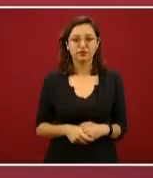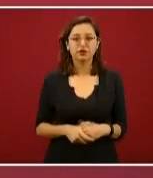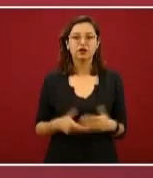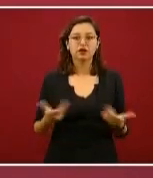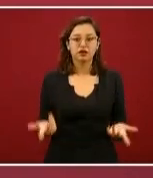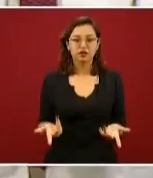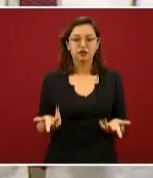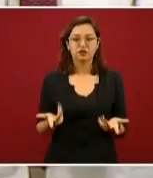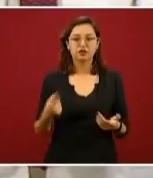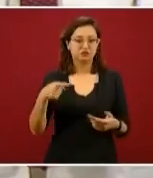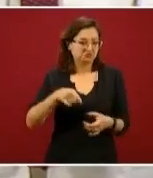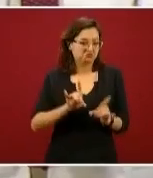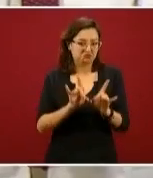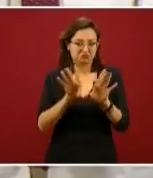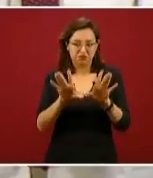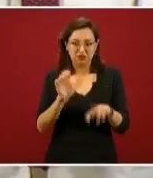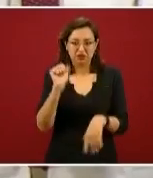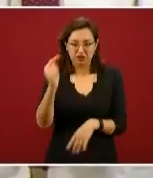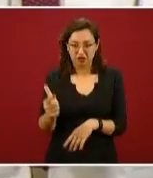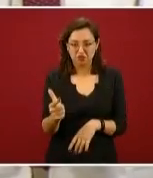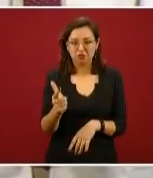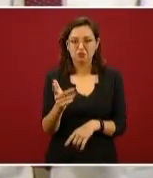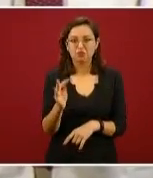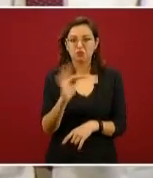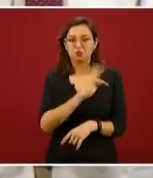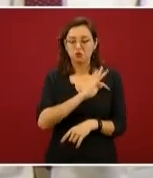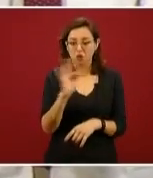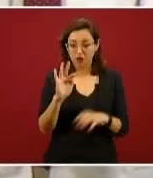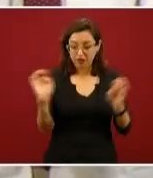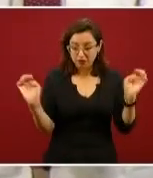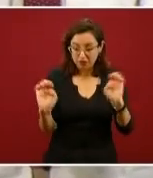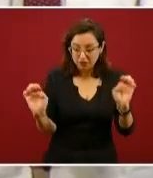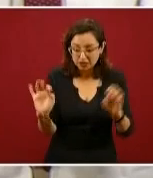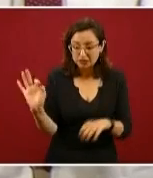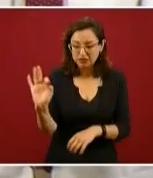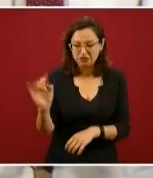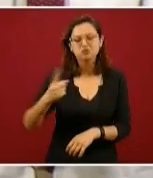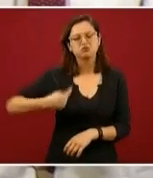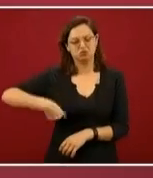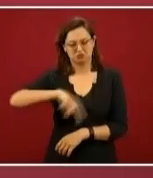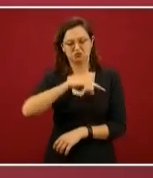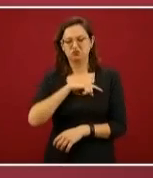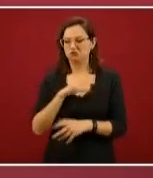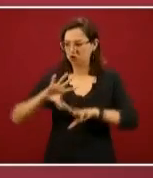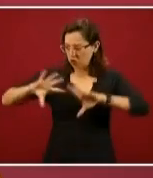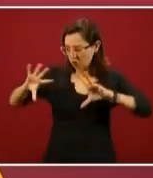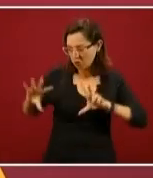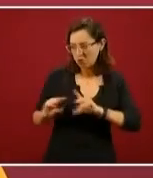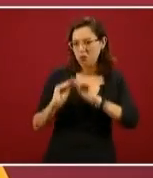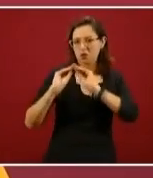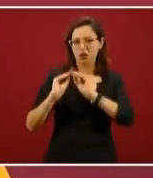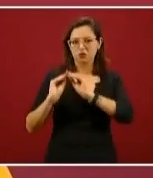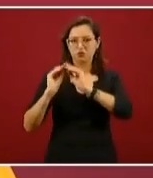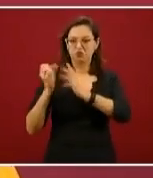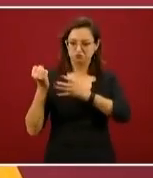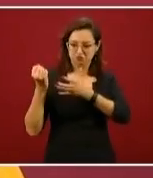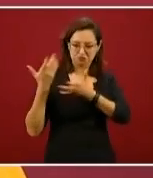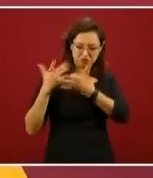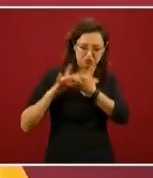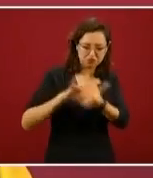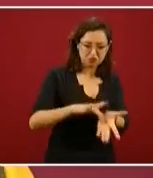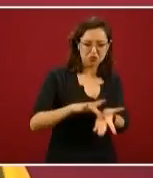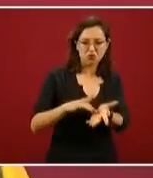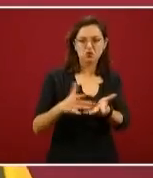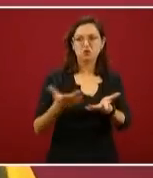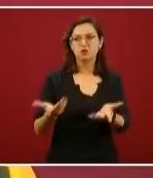en casos como este, que se puede dar una emergencia y que podemos emplear todos los recursos que la nación nos ha dado